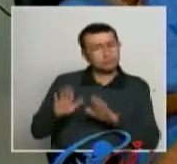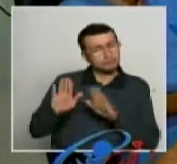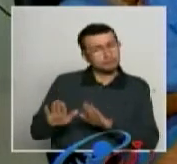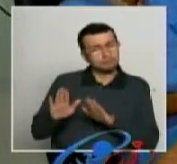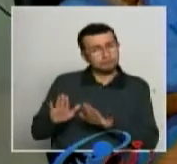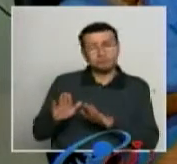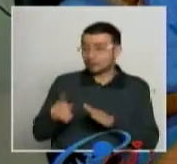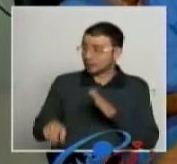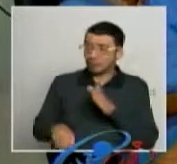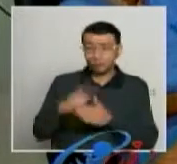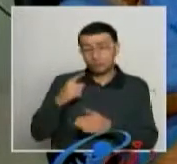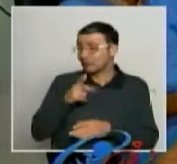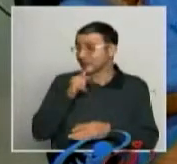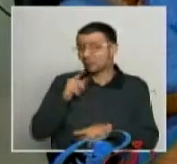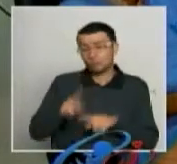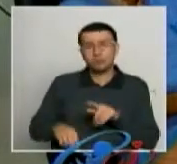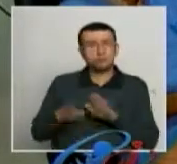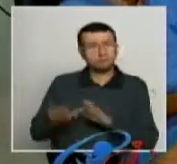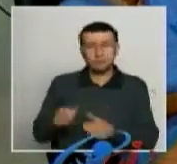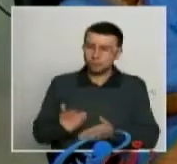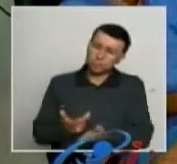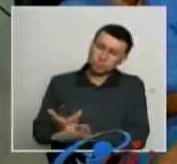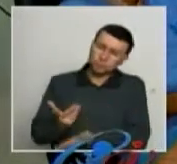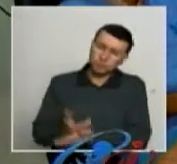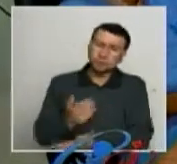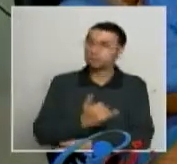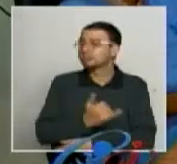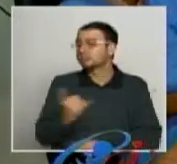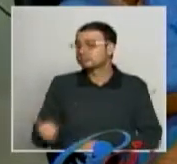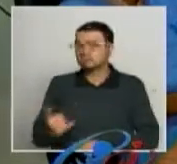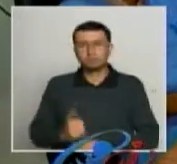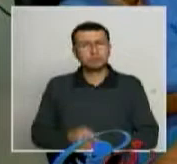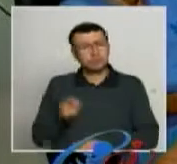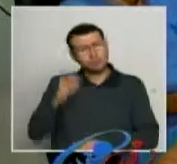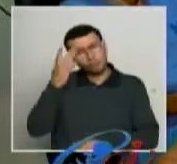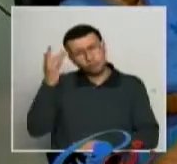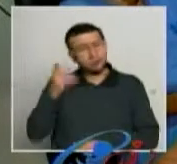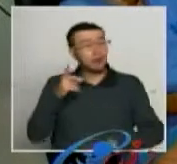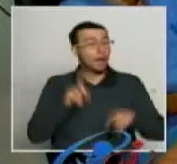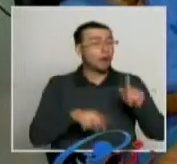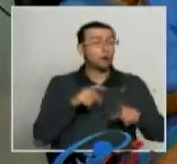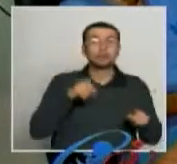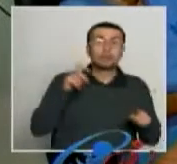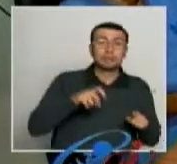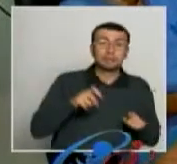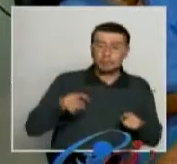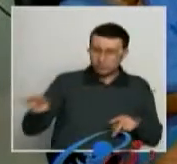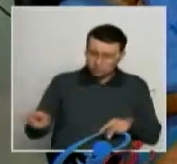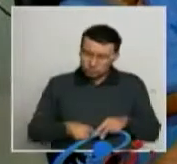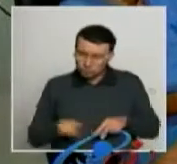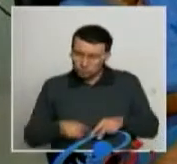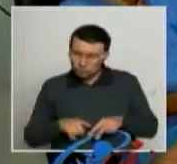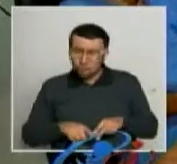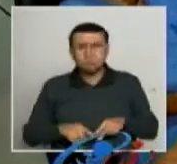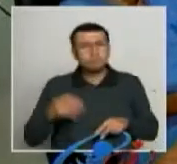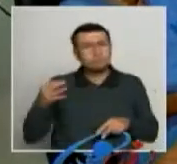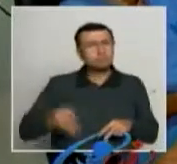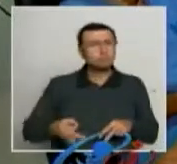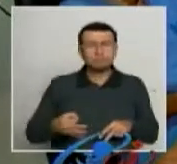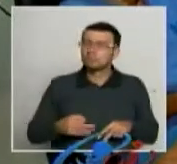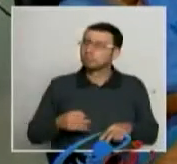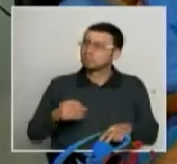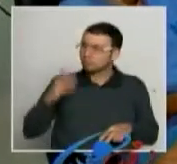consulta la terapia, sino que les manda este método diagnóstico. ¿Por qué unos necesitan tan evidentemente este